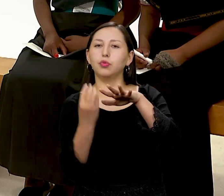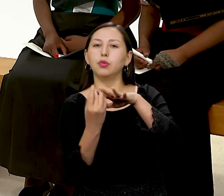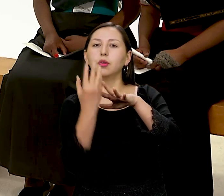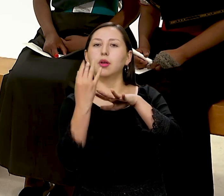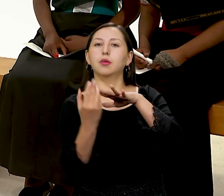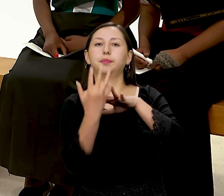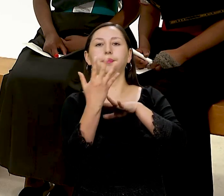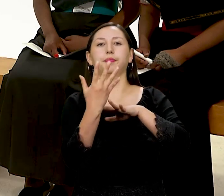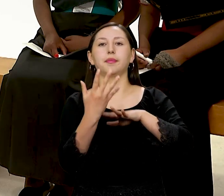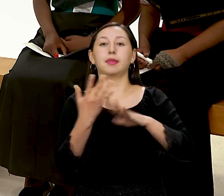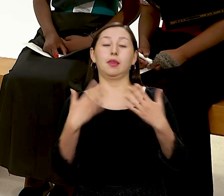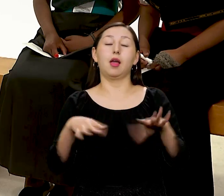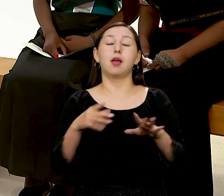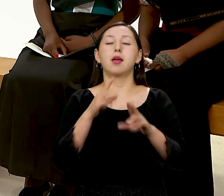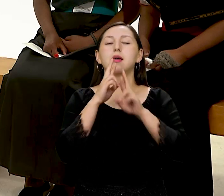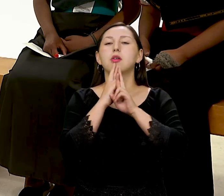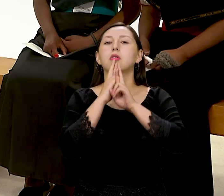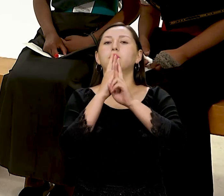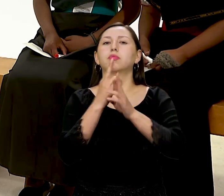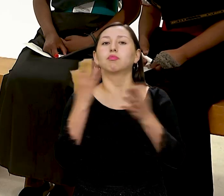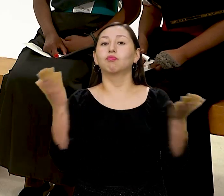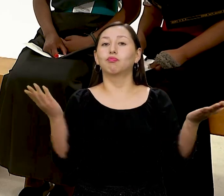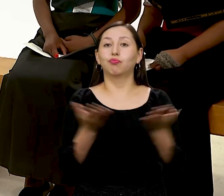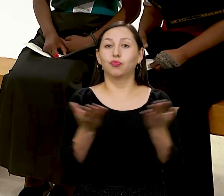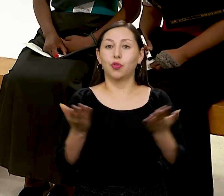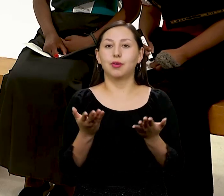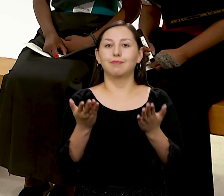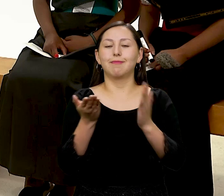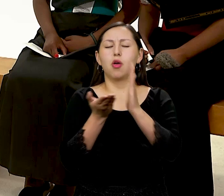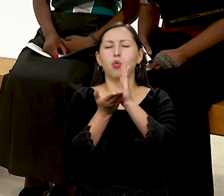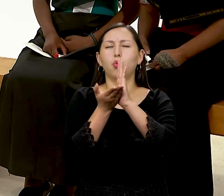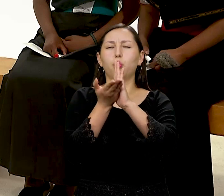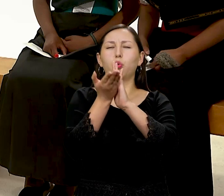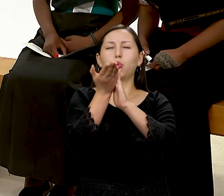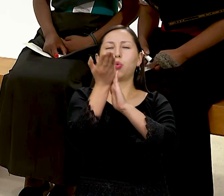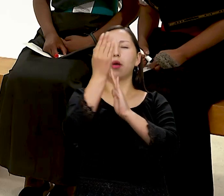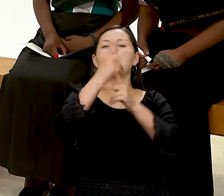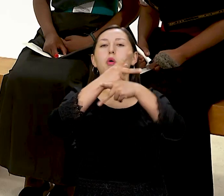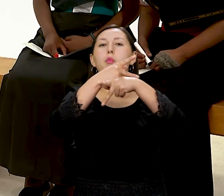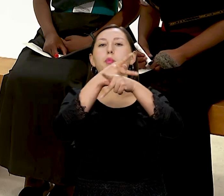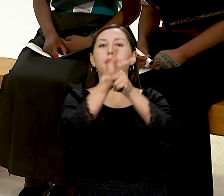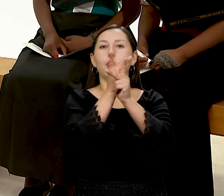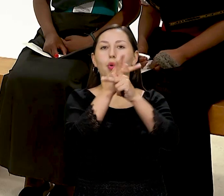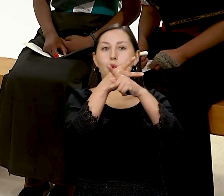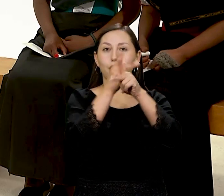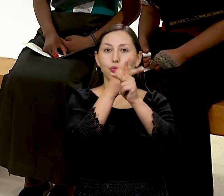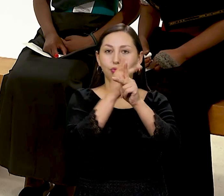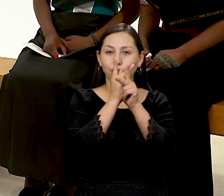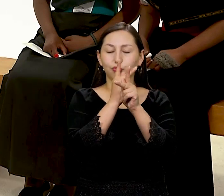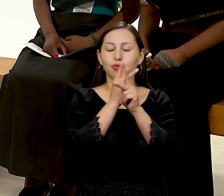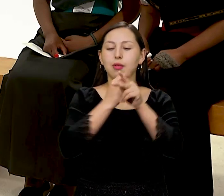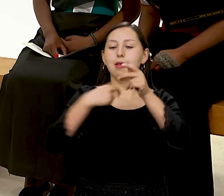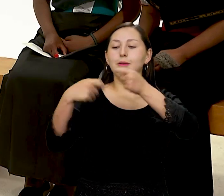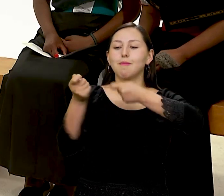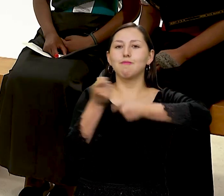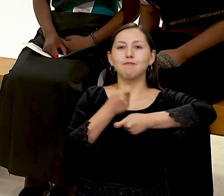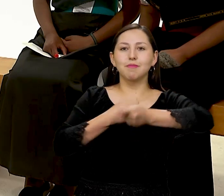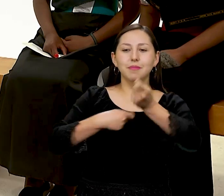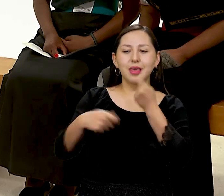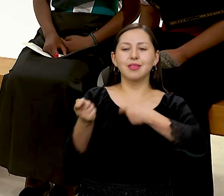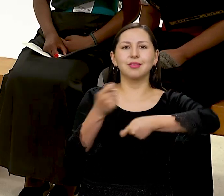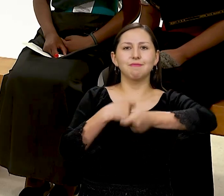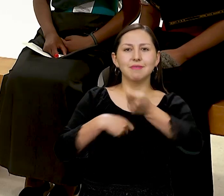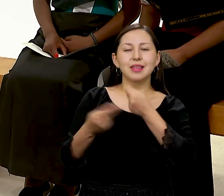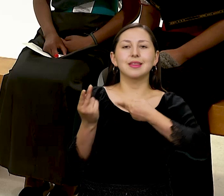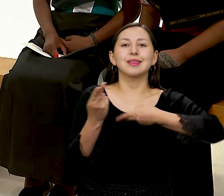planta. ¿Qué me resultó al final? Que obtuve una mayor producción y por ende, al tener mayor